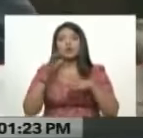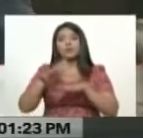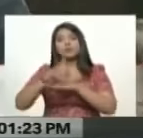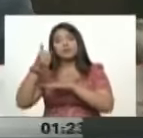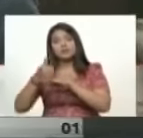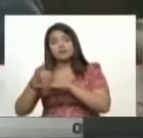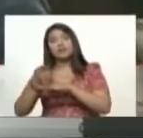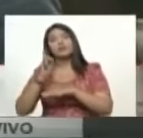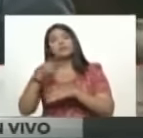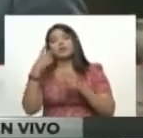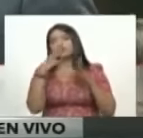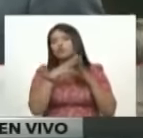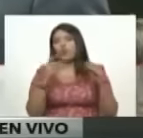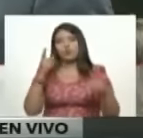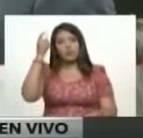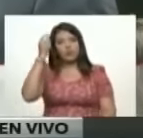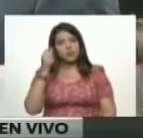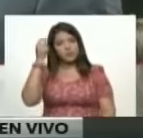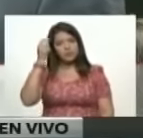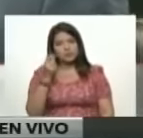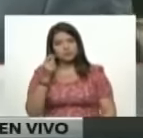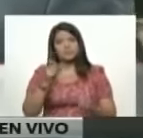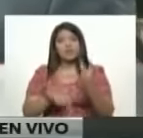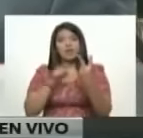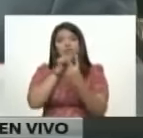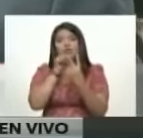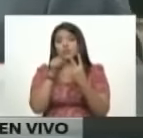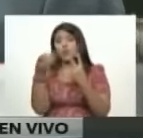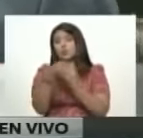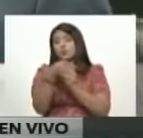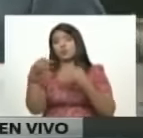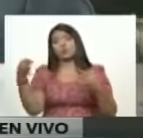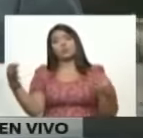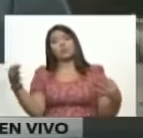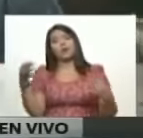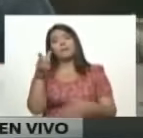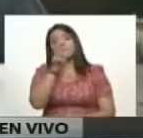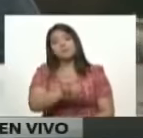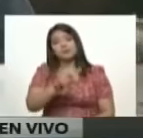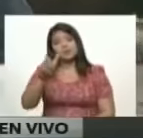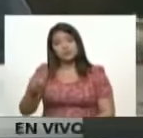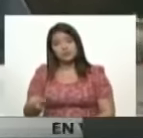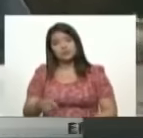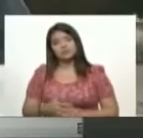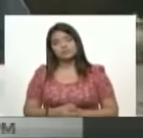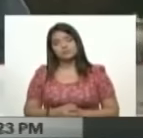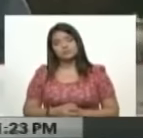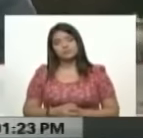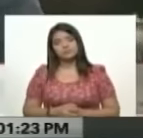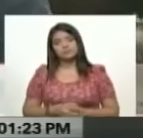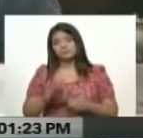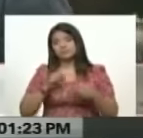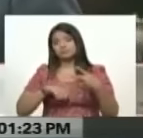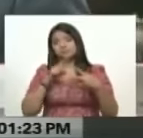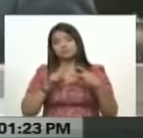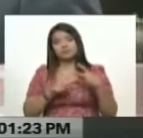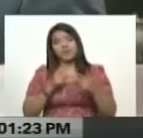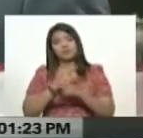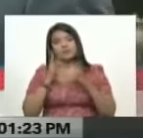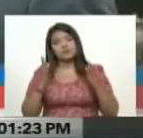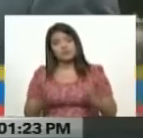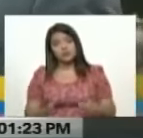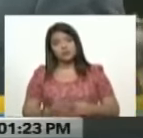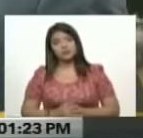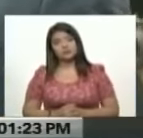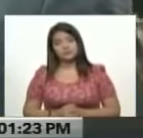colegas parlamentarios, de dos excelentes ciudadanos, dos excelentes venezolano,